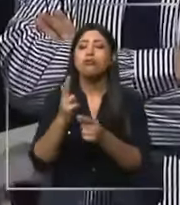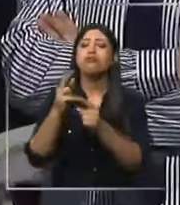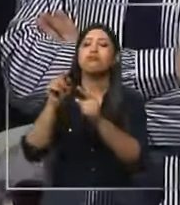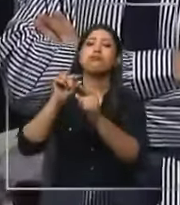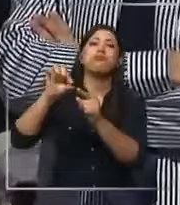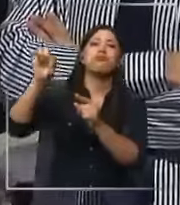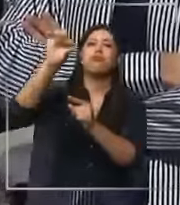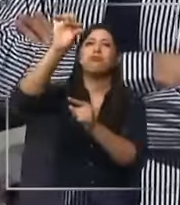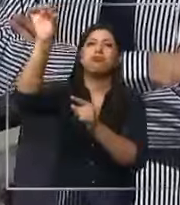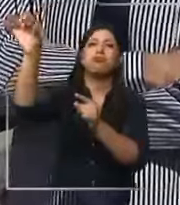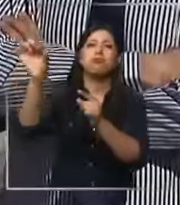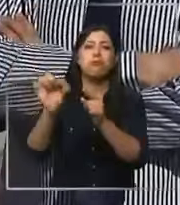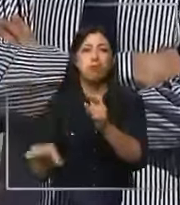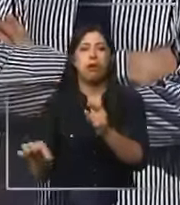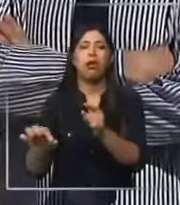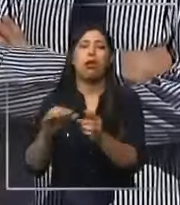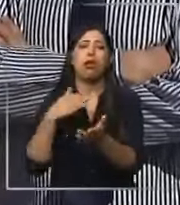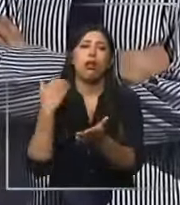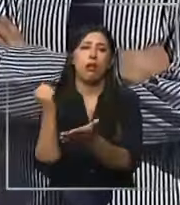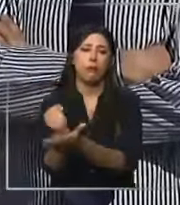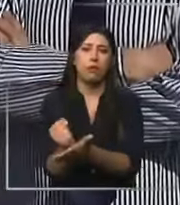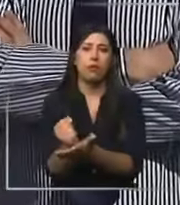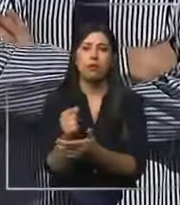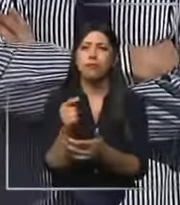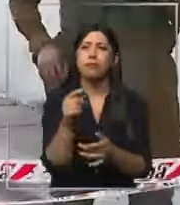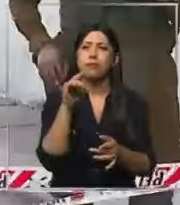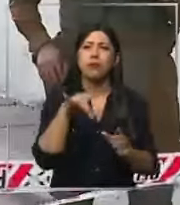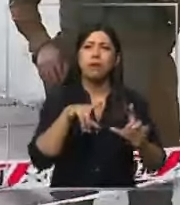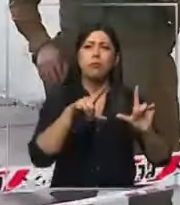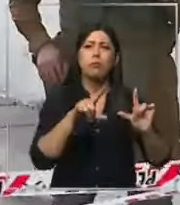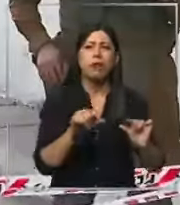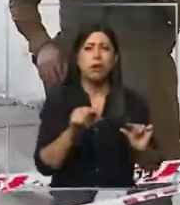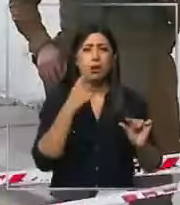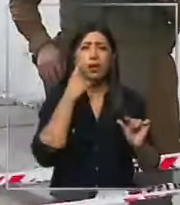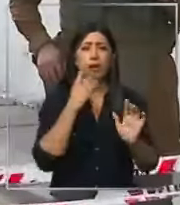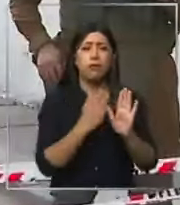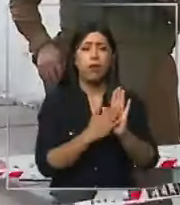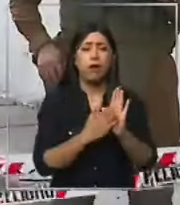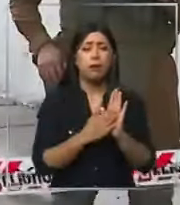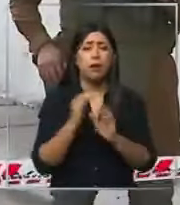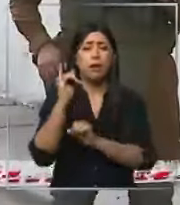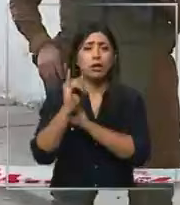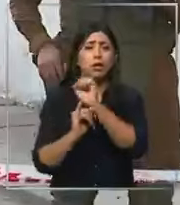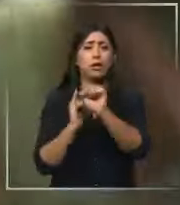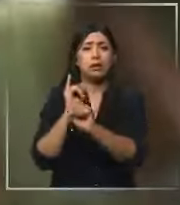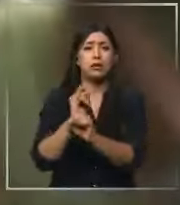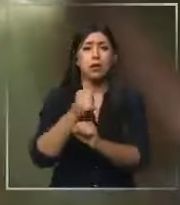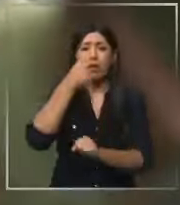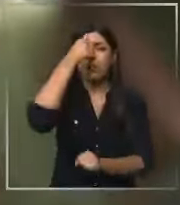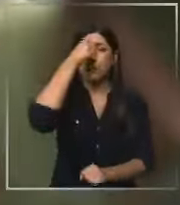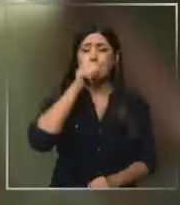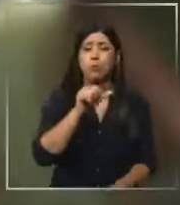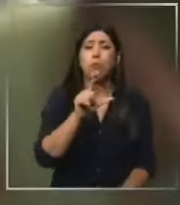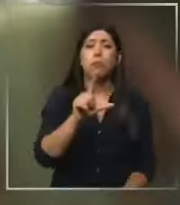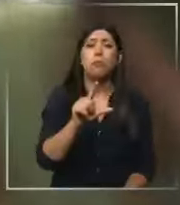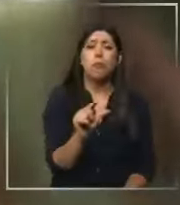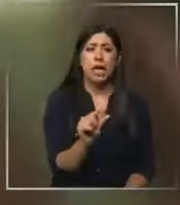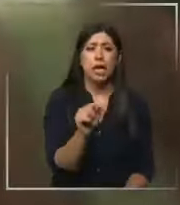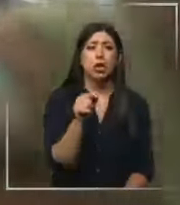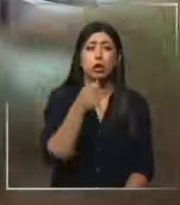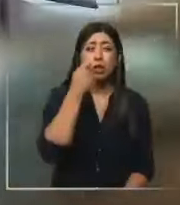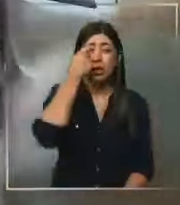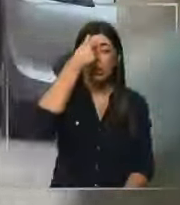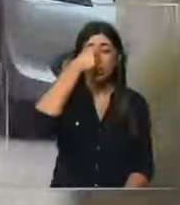¿Qué sabemos que funciona en reducción de homicidios y no muestra la evidencia internacional? Reducir la impunidad. Y reducir la impunidad significa